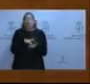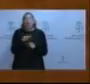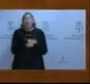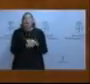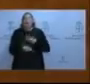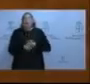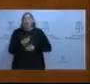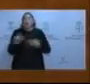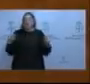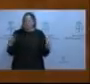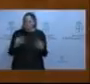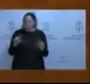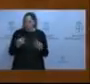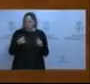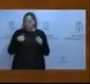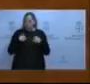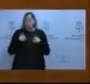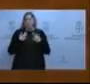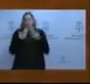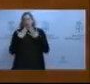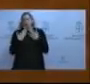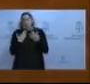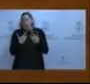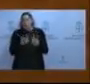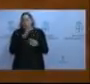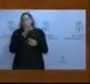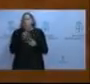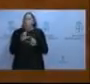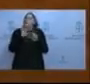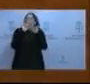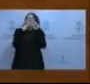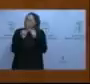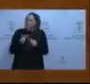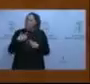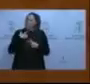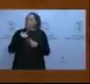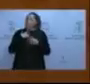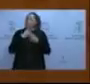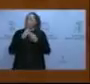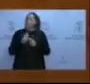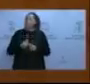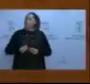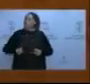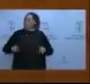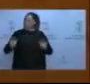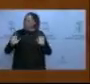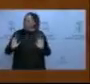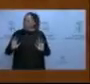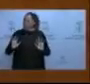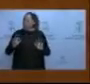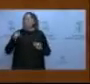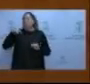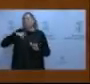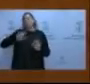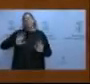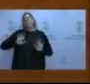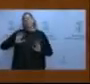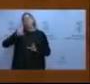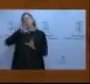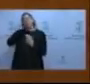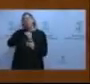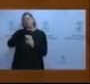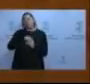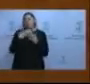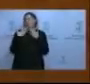dicho informe. Le agradezco porque el tono fue amable de la contestación, pero no le puedo agradecer el contenido, ¿no? A mí la